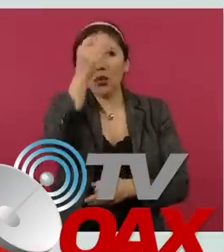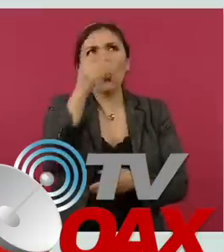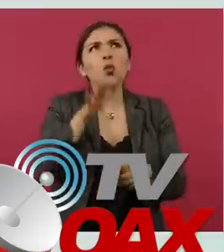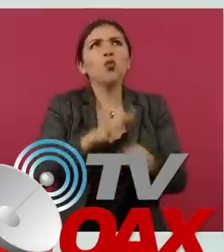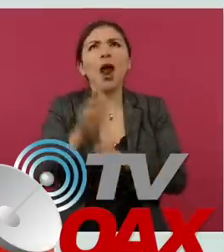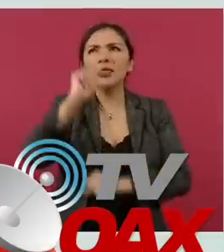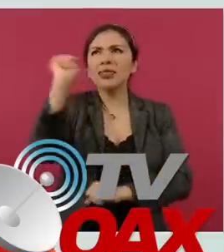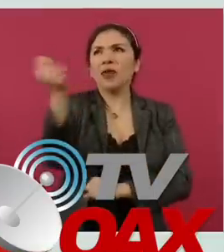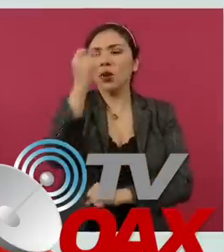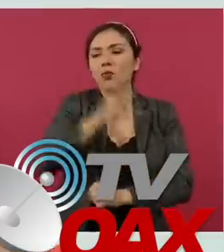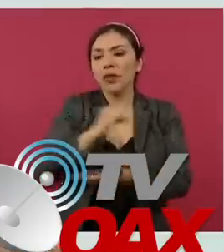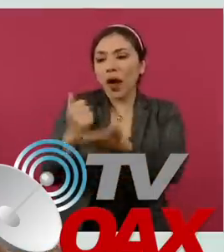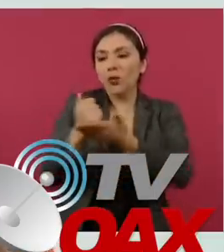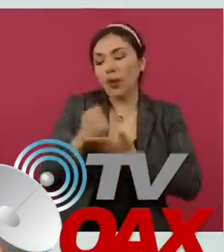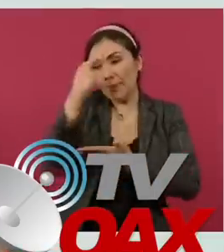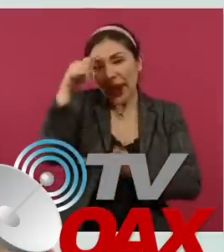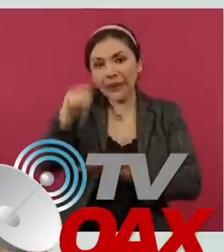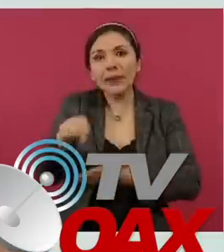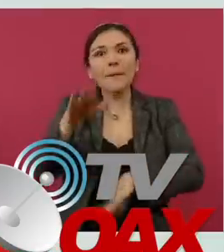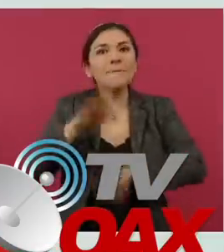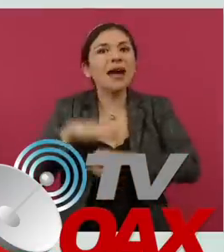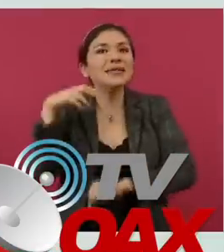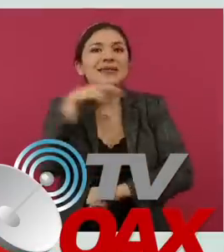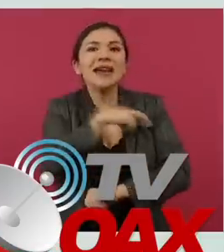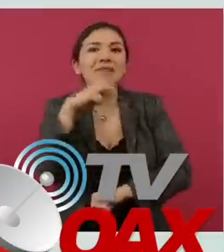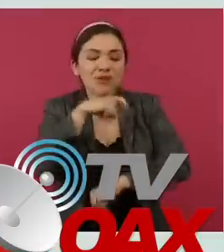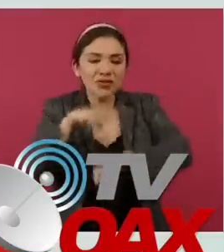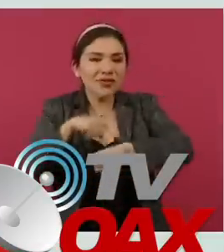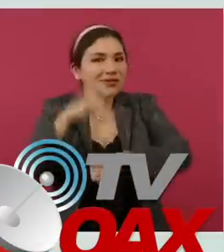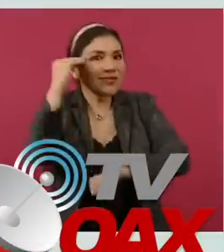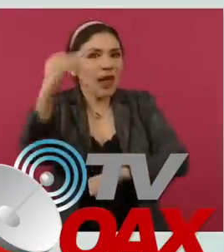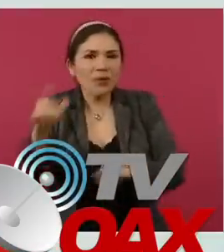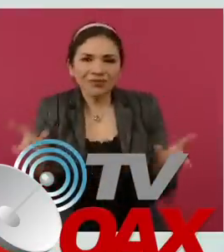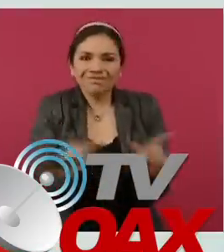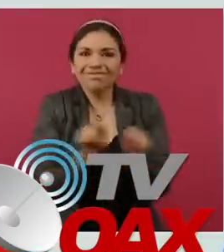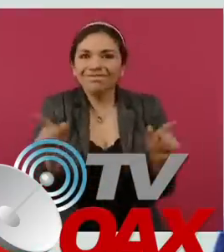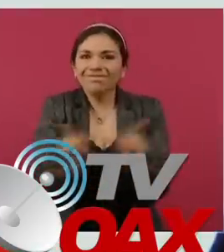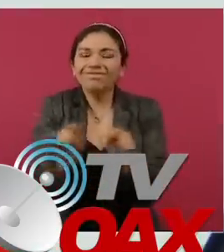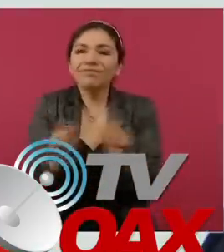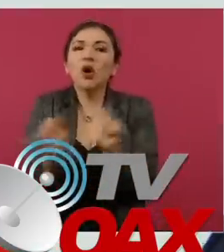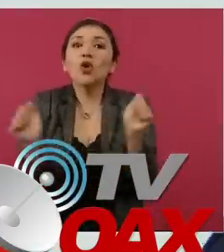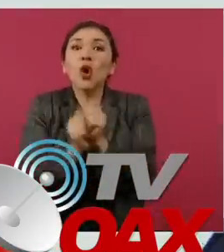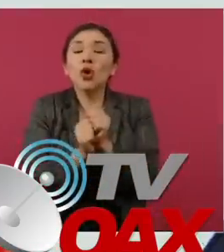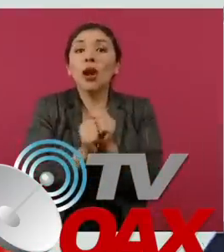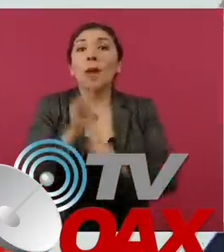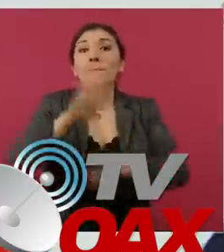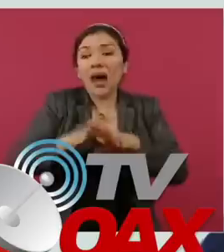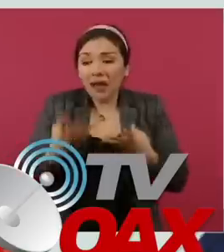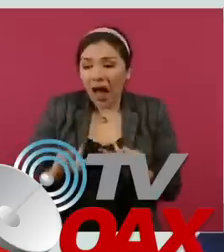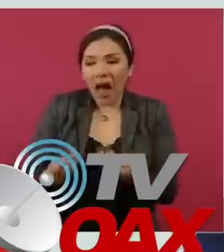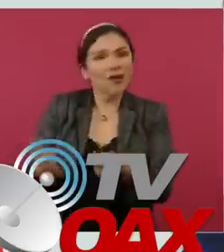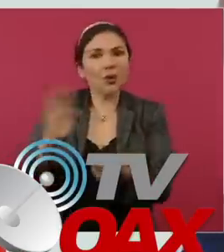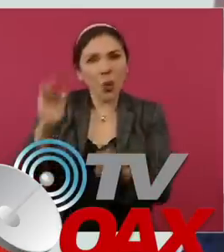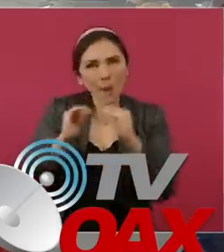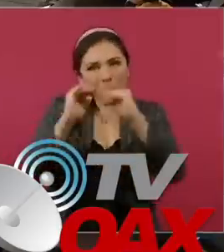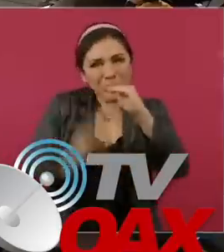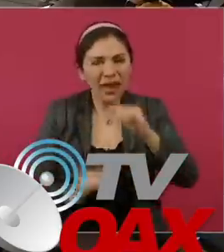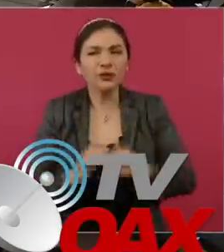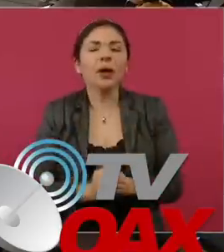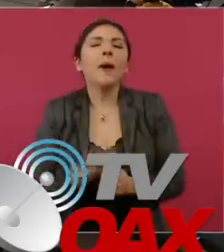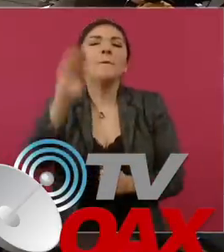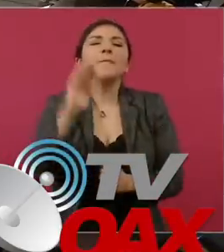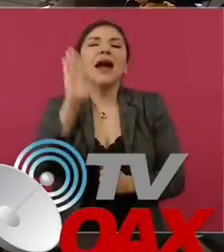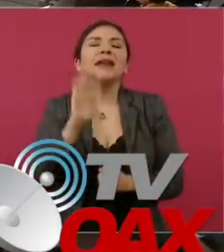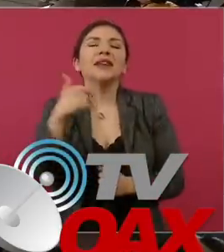nos ayuden a hacerlo en el menor tiempo posible y con el menor costo posible. Es como si tuviéramos una agenda y